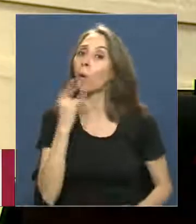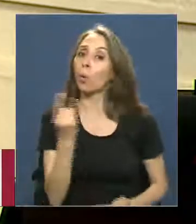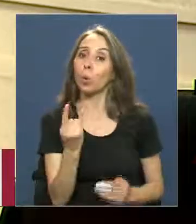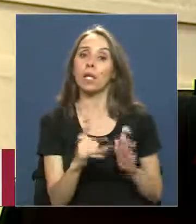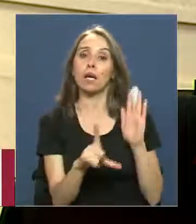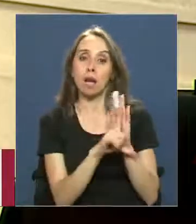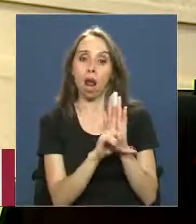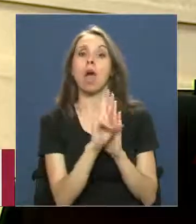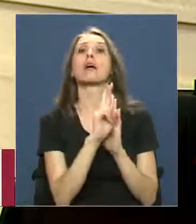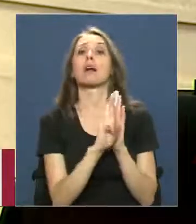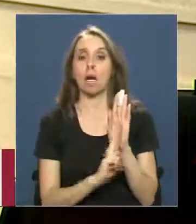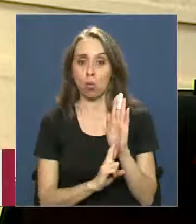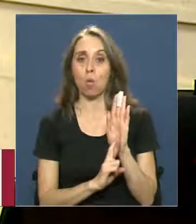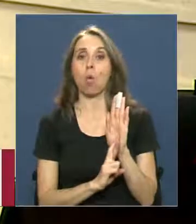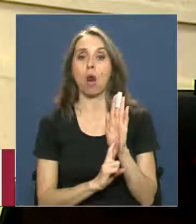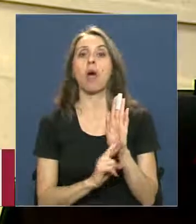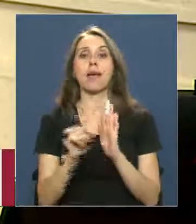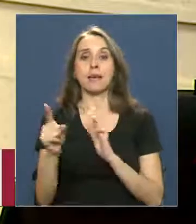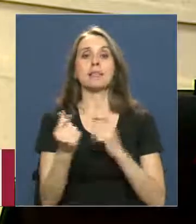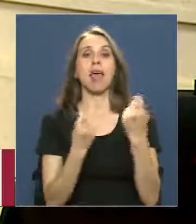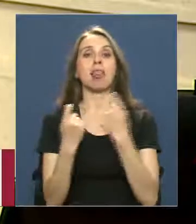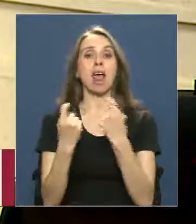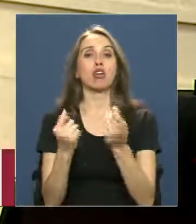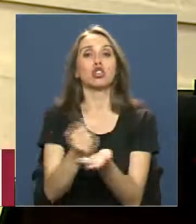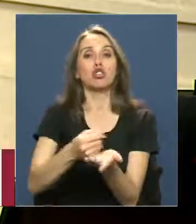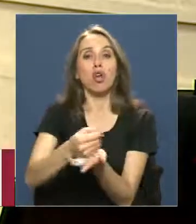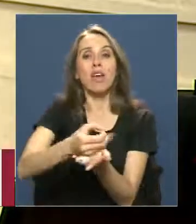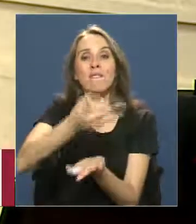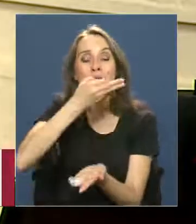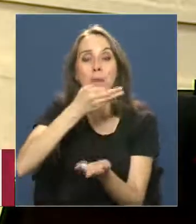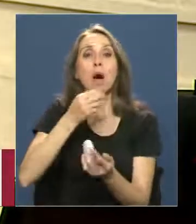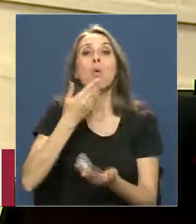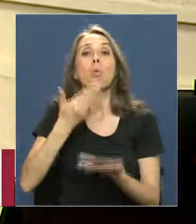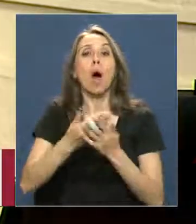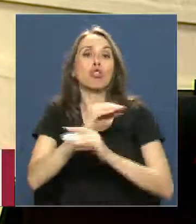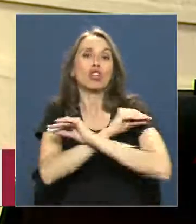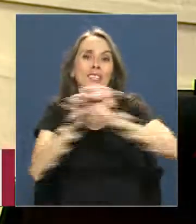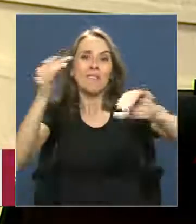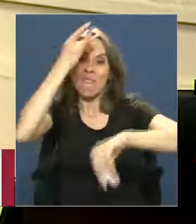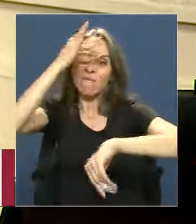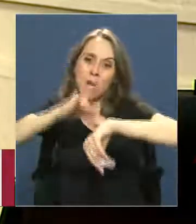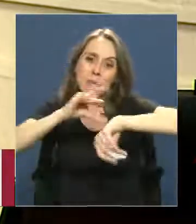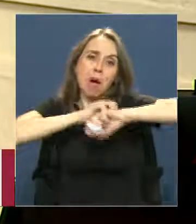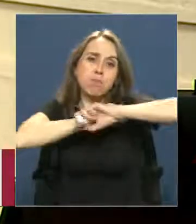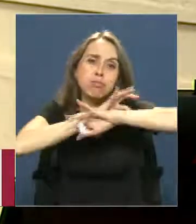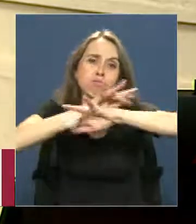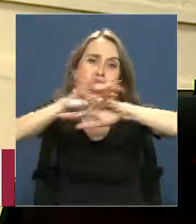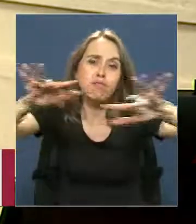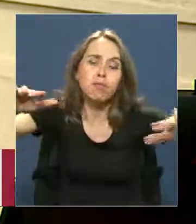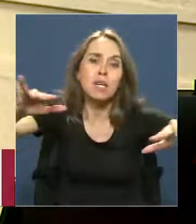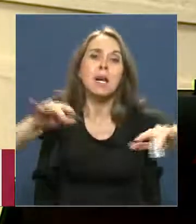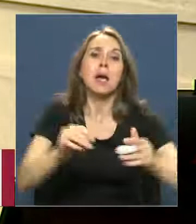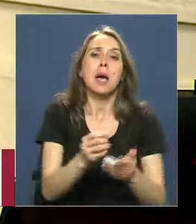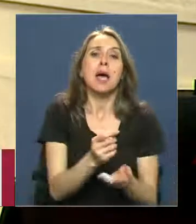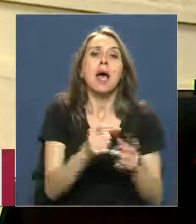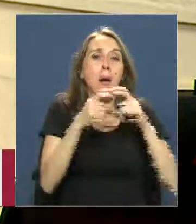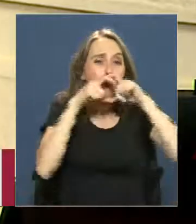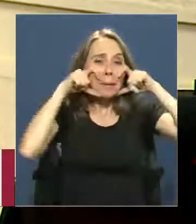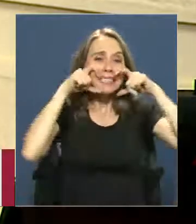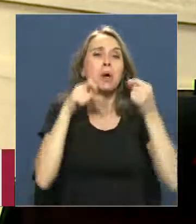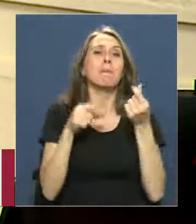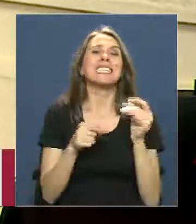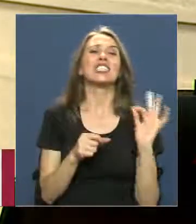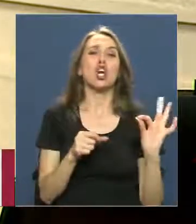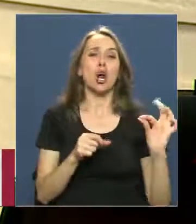regular este negocio, particularmente en una situación de pandemia donde hemos visto que se han triplicado incluso los precios de las mascarillas.